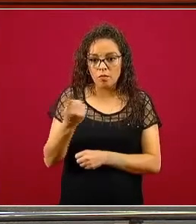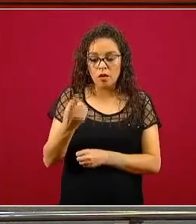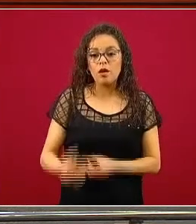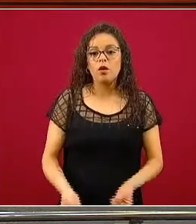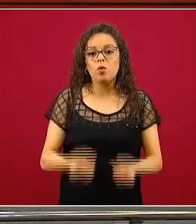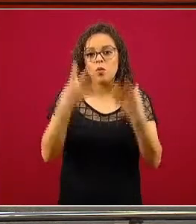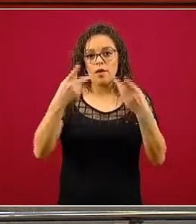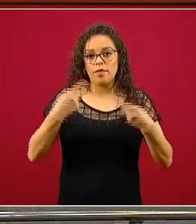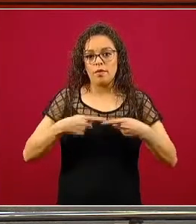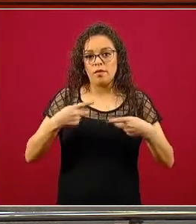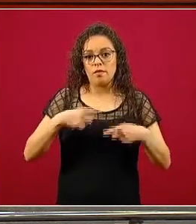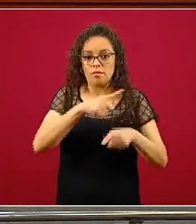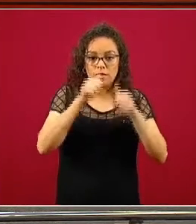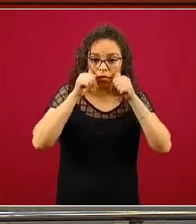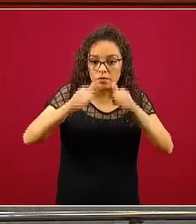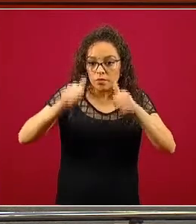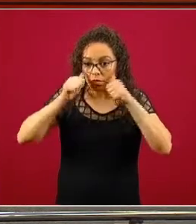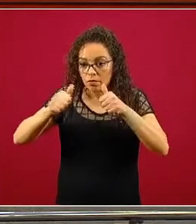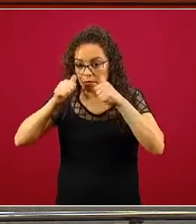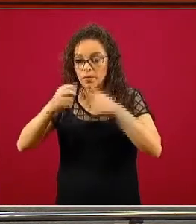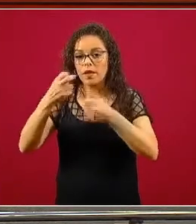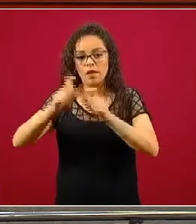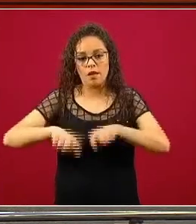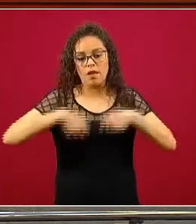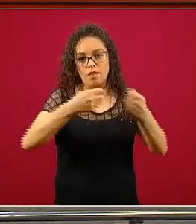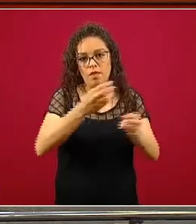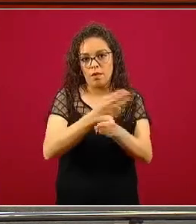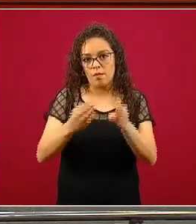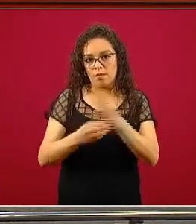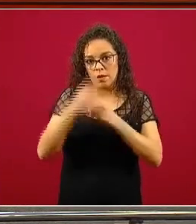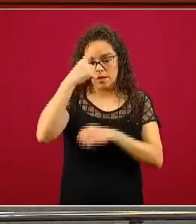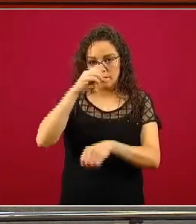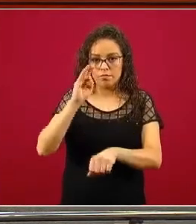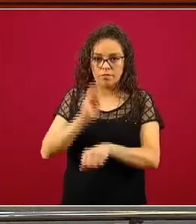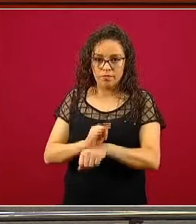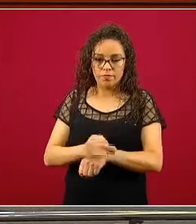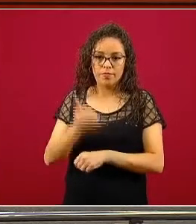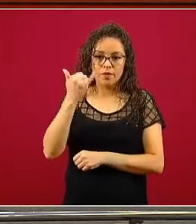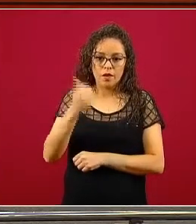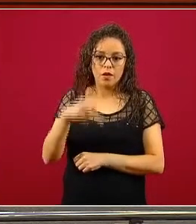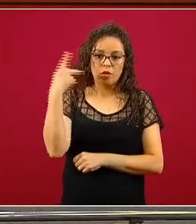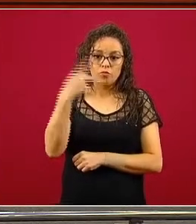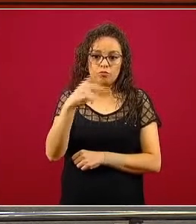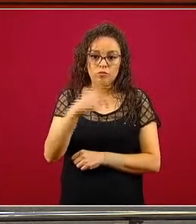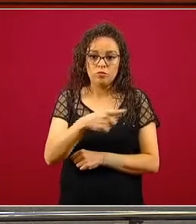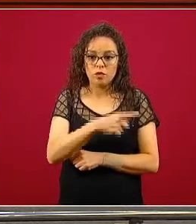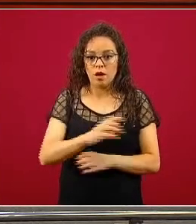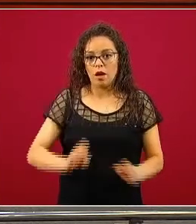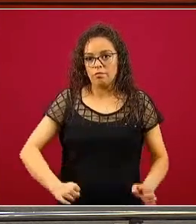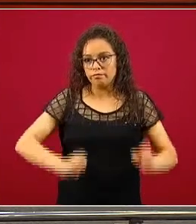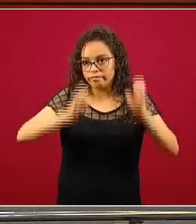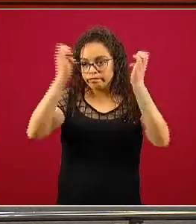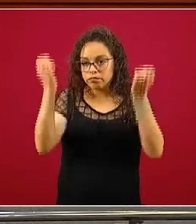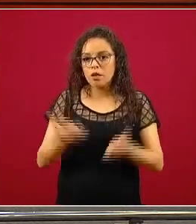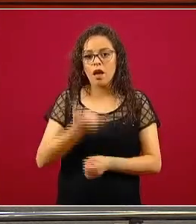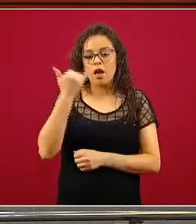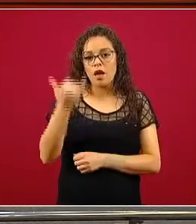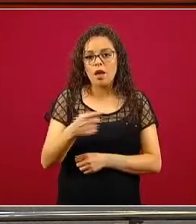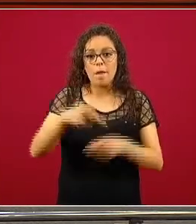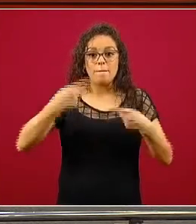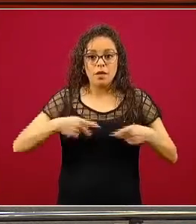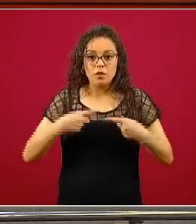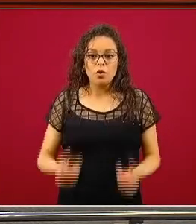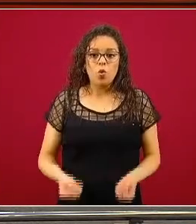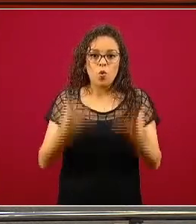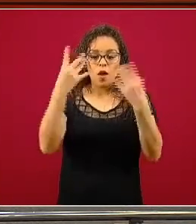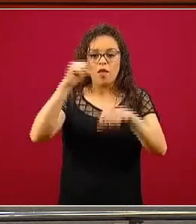que se estima que atienden y el tamaño de la infraestructura y el número de personas, obviamente, de médicas,